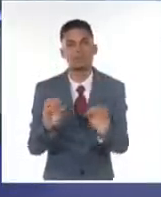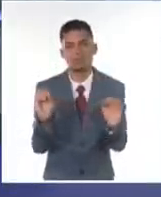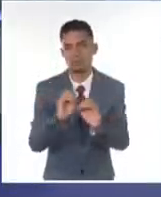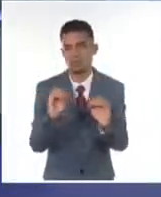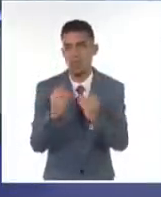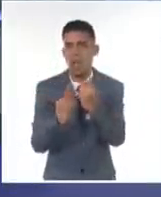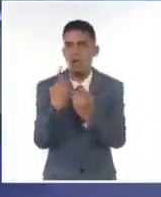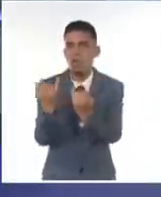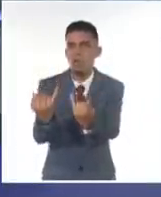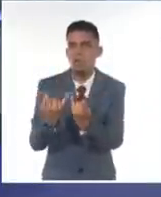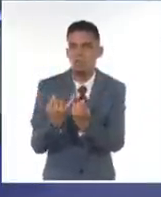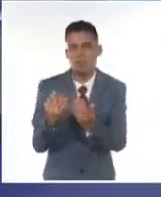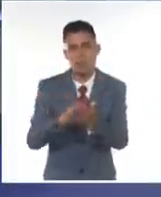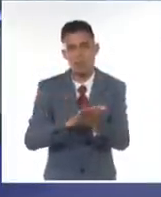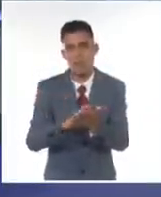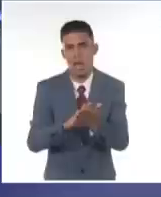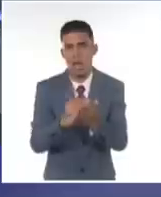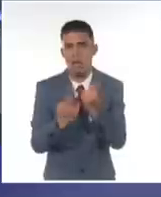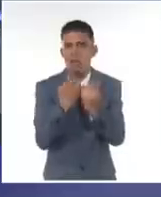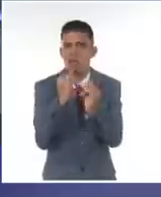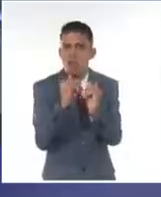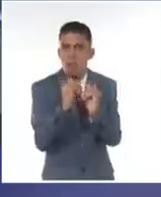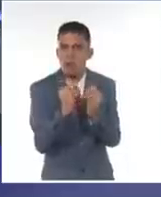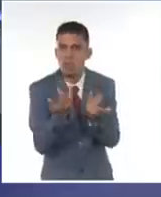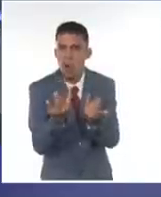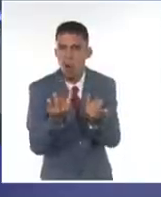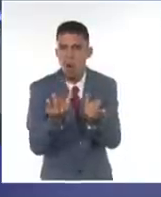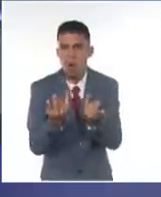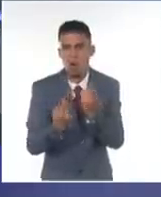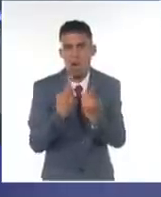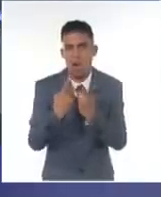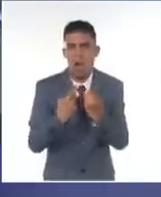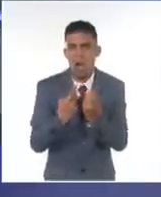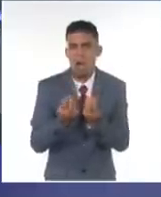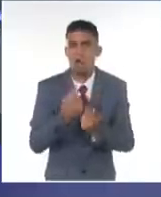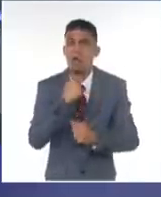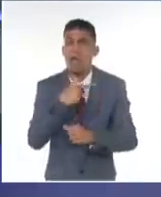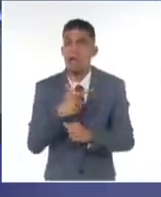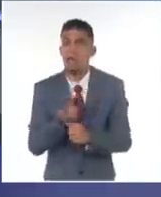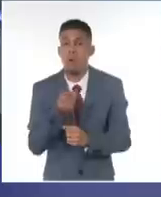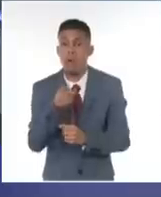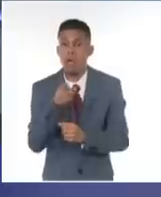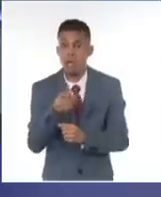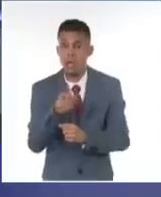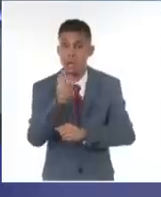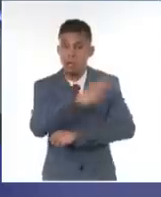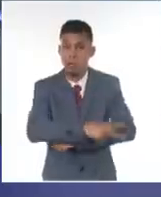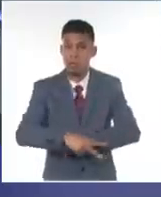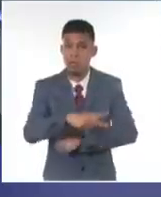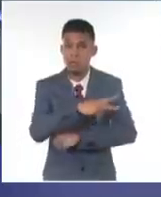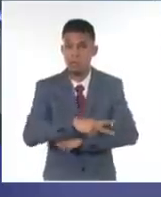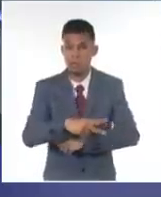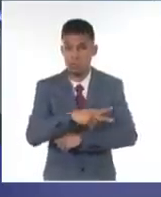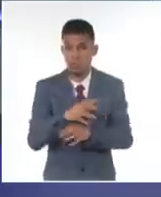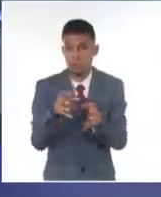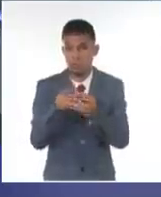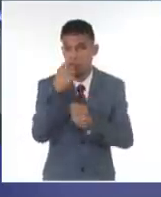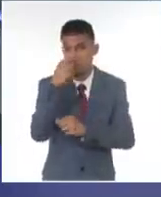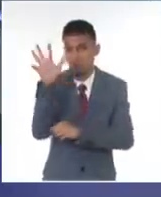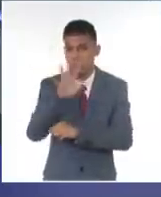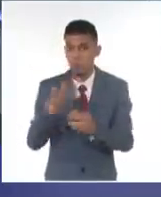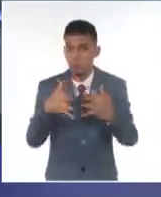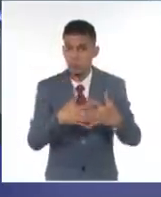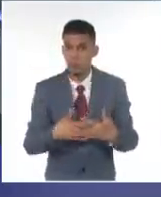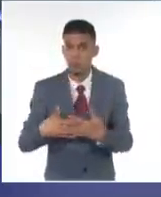víctimas ni ofrecido dato alguno que permita determinar si durante las operaciones desarrolladas por el Comando Africano de los Estados Unidos en